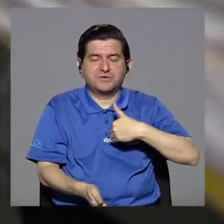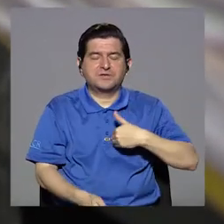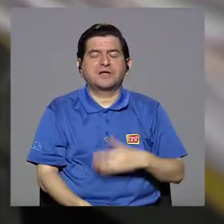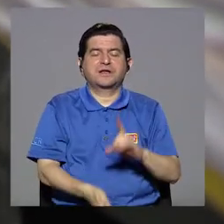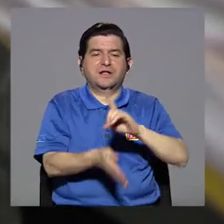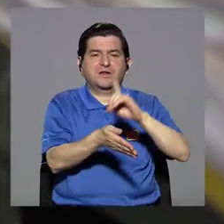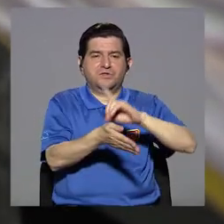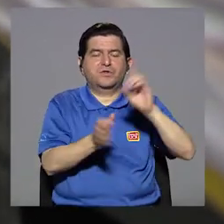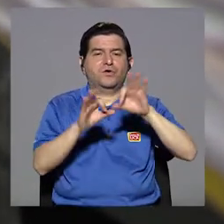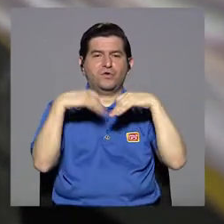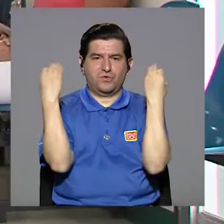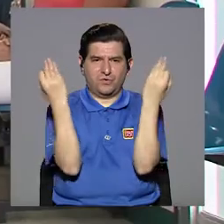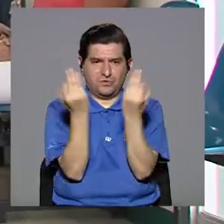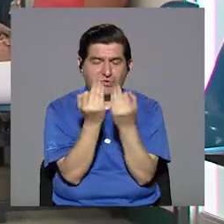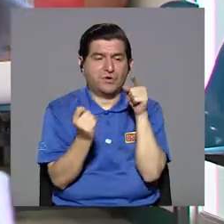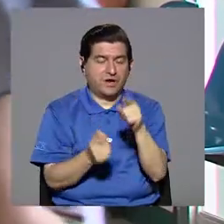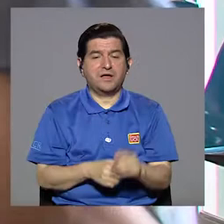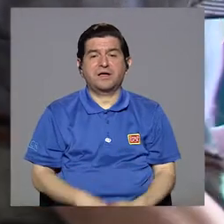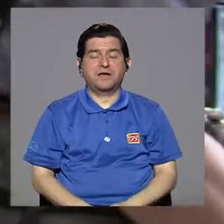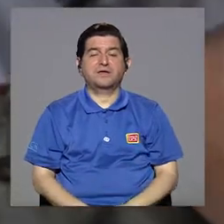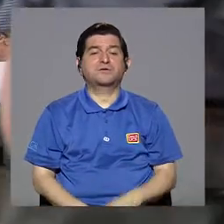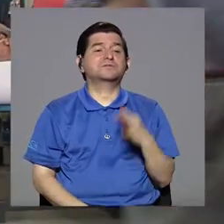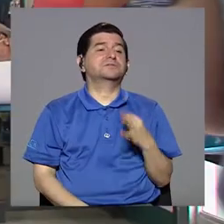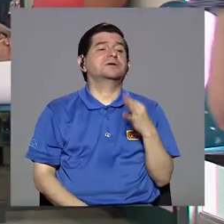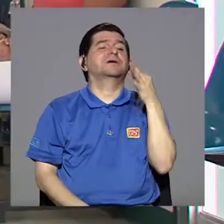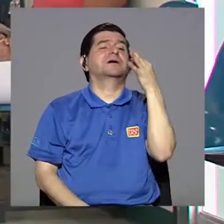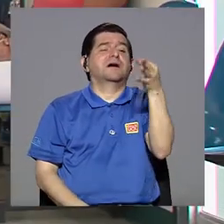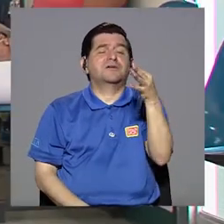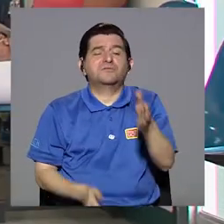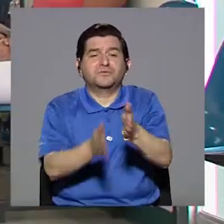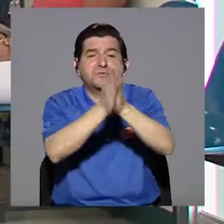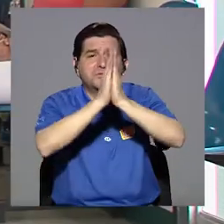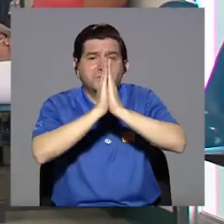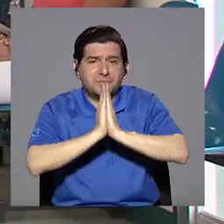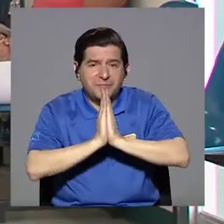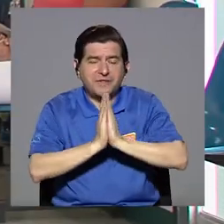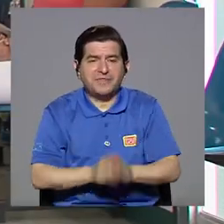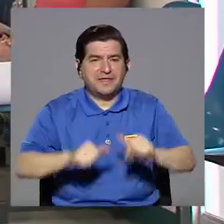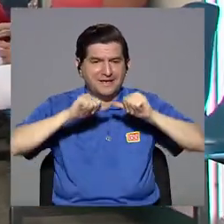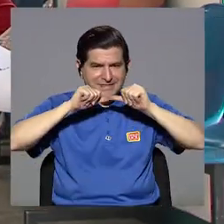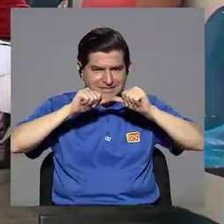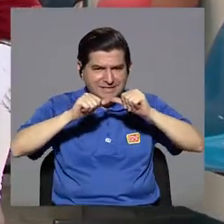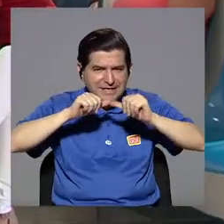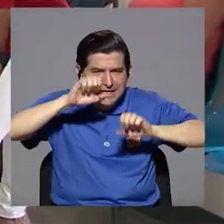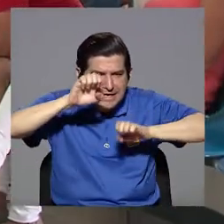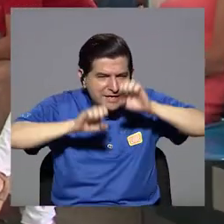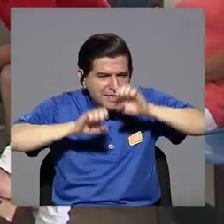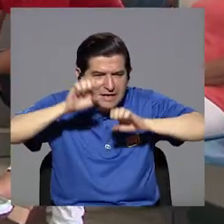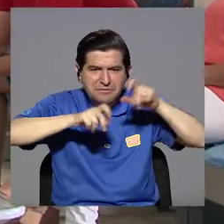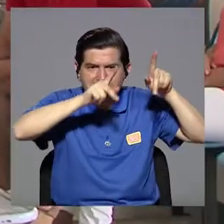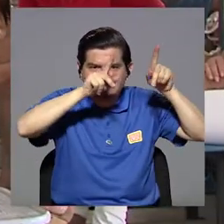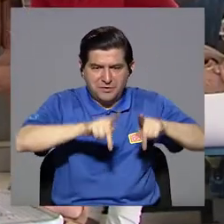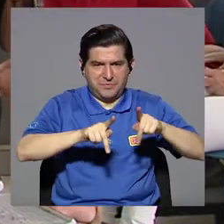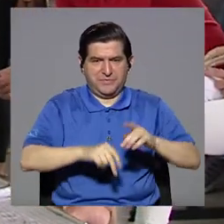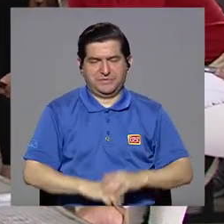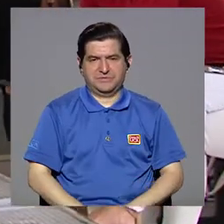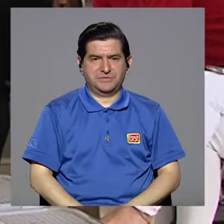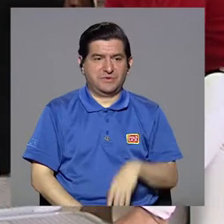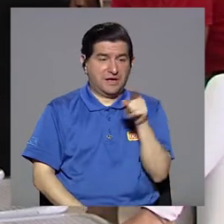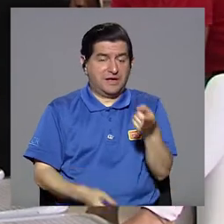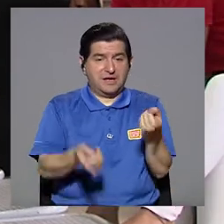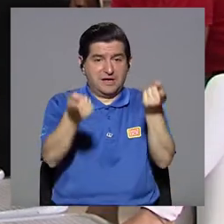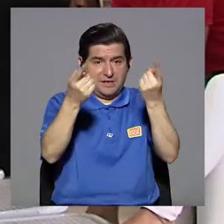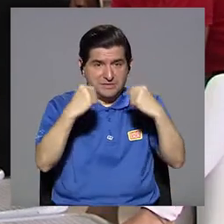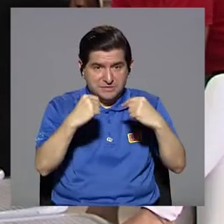tienen su médico familiar ellos son los que eventualmente nos solicitan el continuar la valoración de un paciente que viene